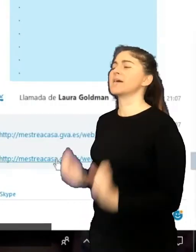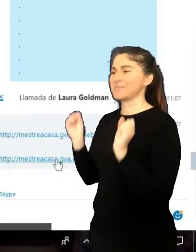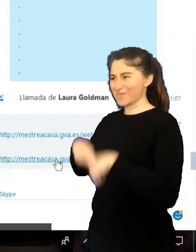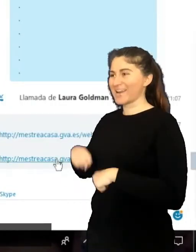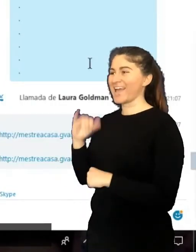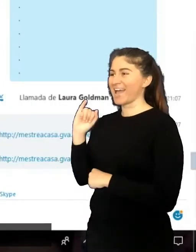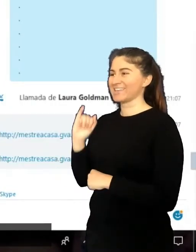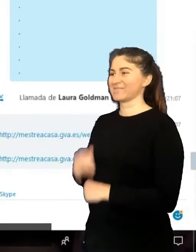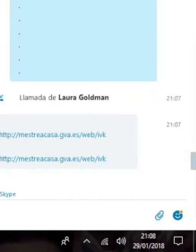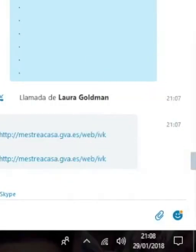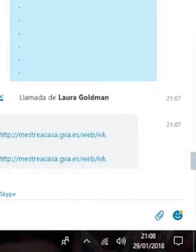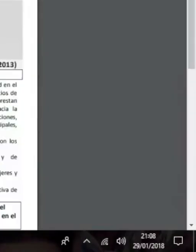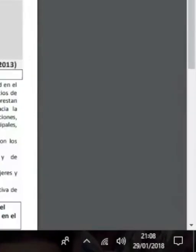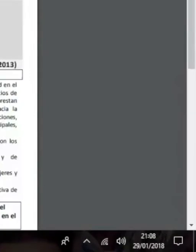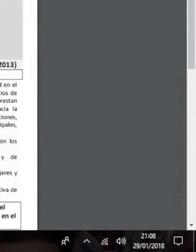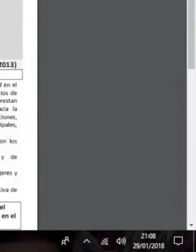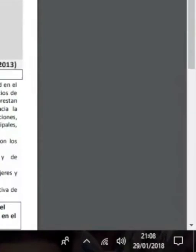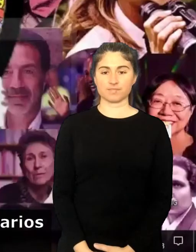vale, ya la tengo